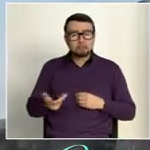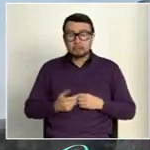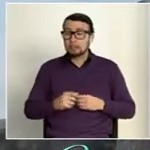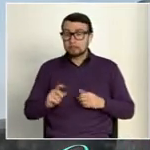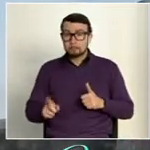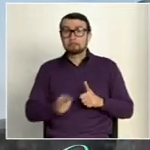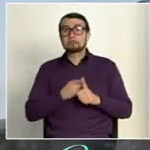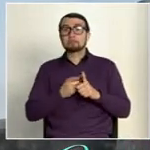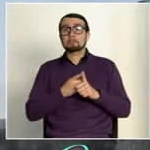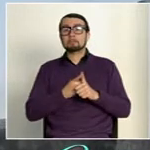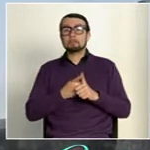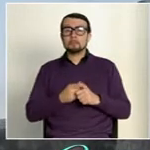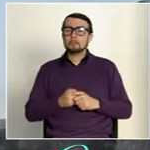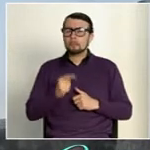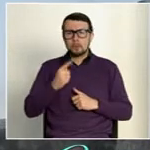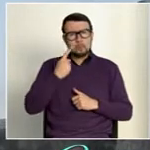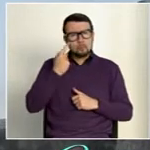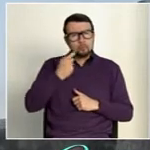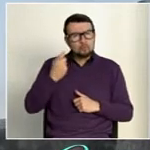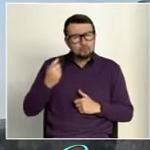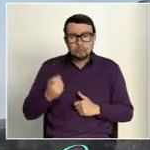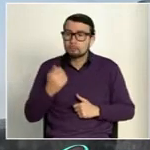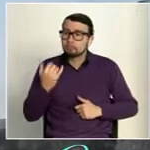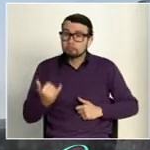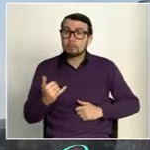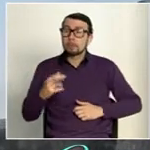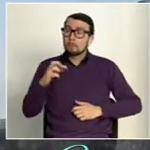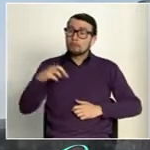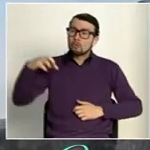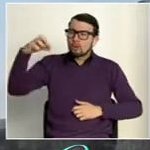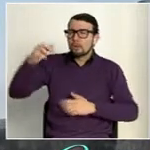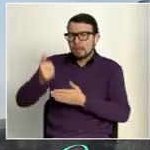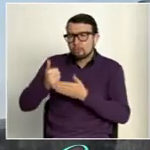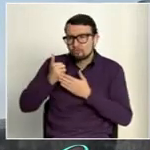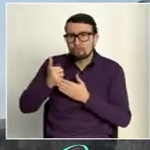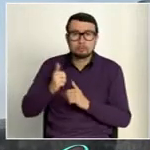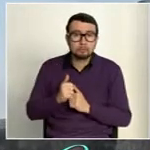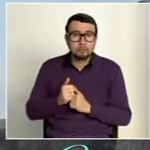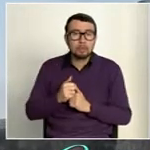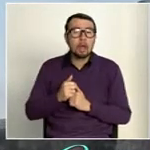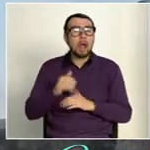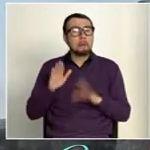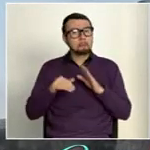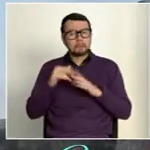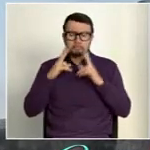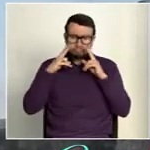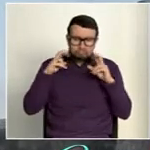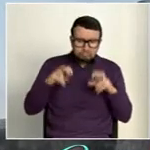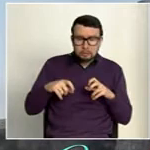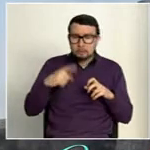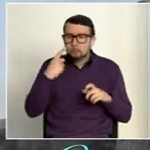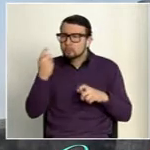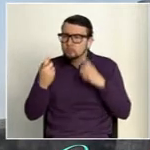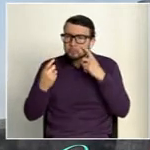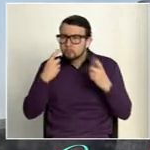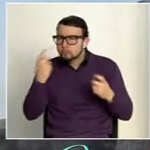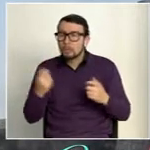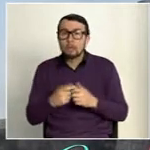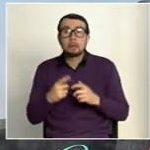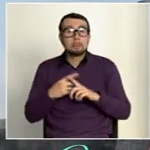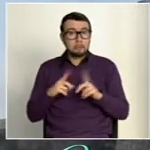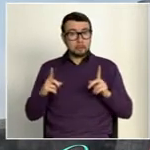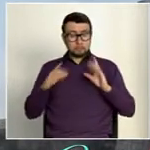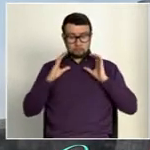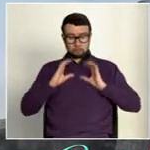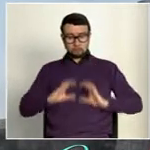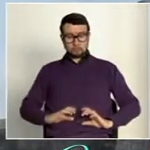que buscar primero que todo un profesional, porque nosotros podemos saber muchas cosas, pero resulta que nosotros somos